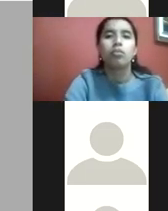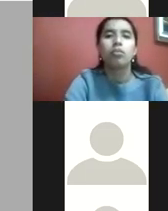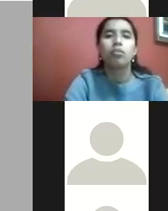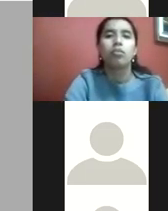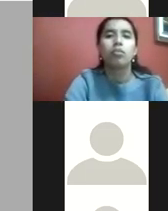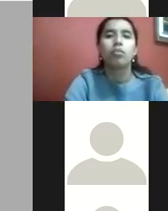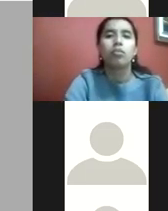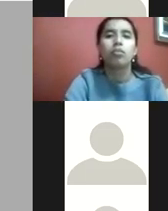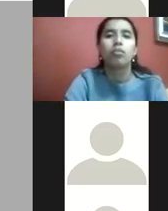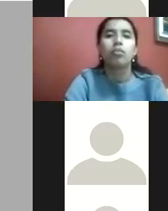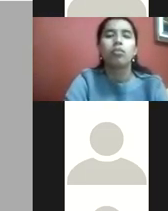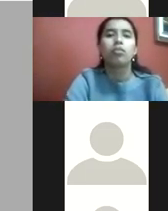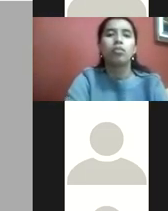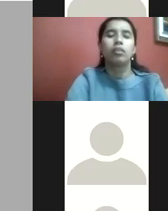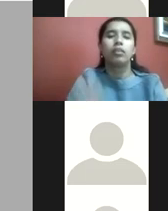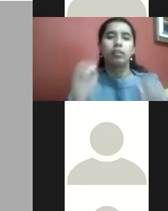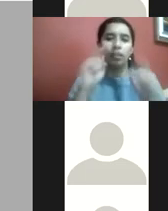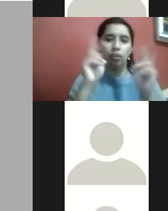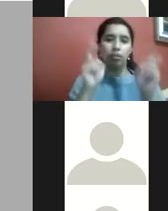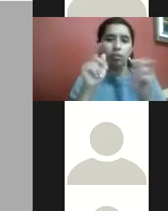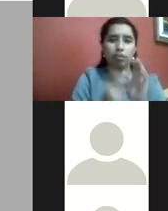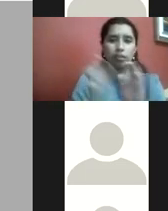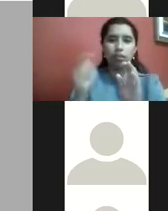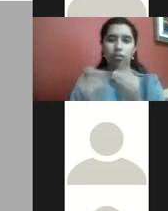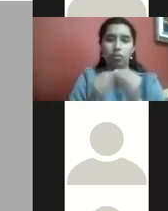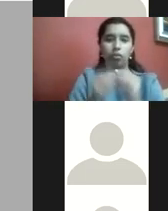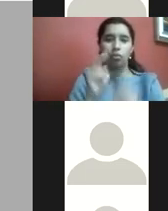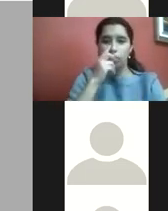los dos números. Este es